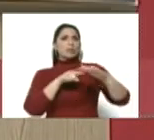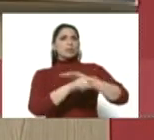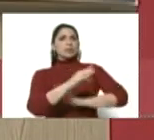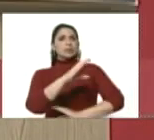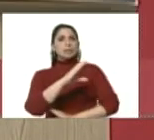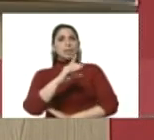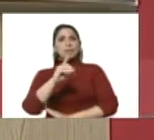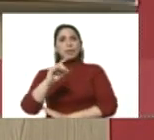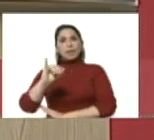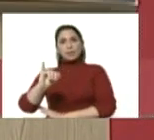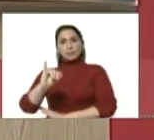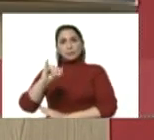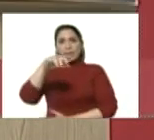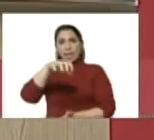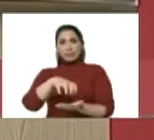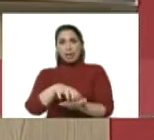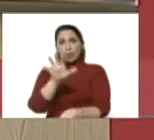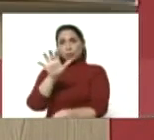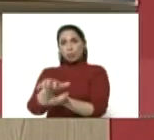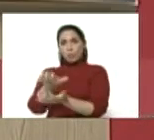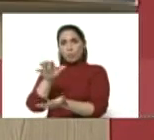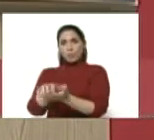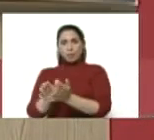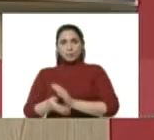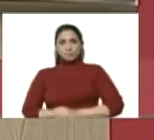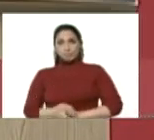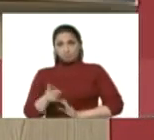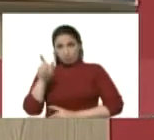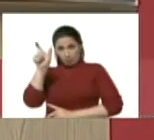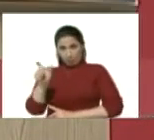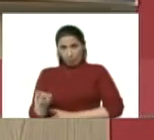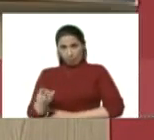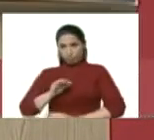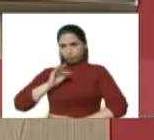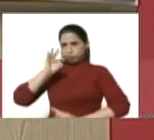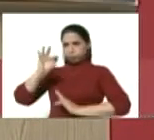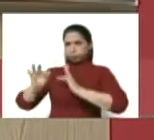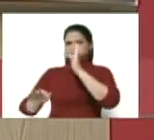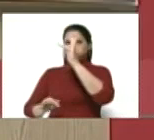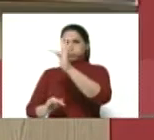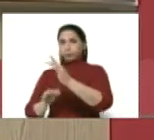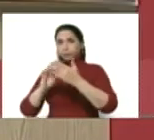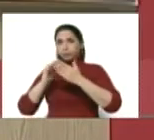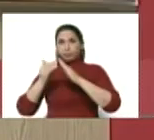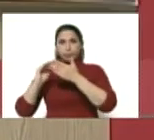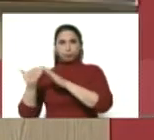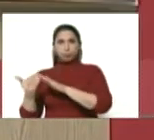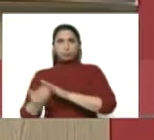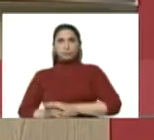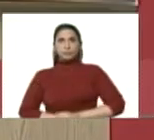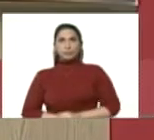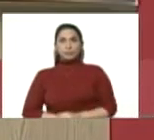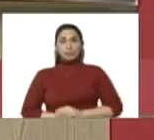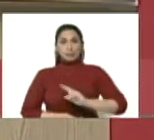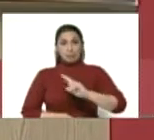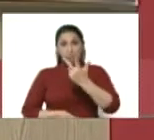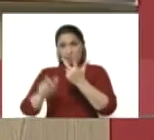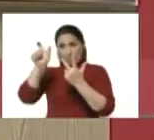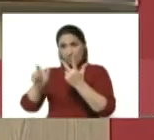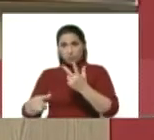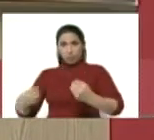CDI del estado Nueva Esparta. Es un caso de transmisión comunitaria. El tercer